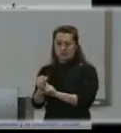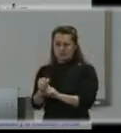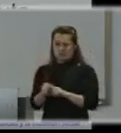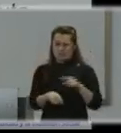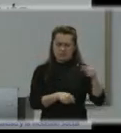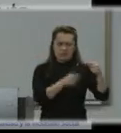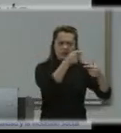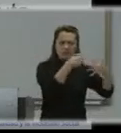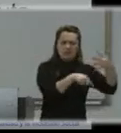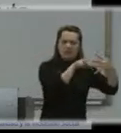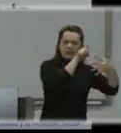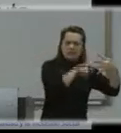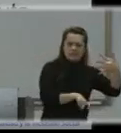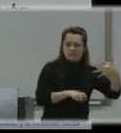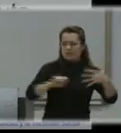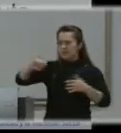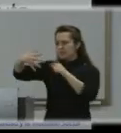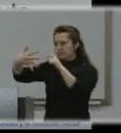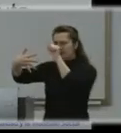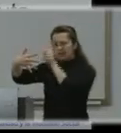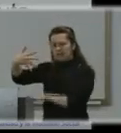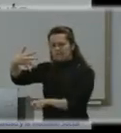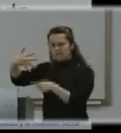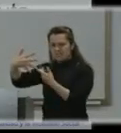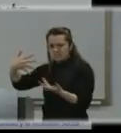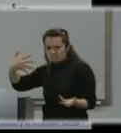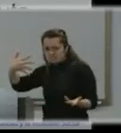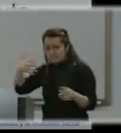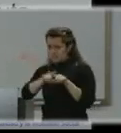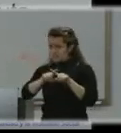distintas en el ejercicio de los derechos de las personas, ¿sí?